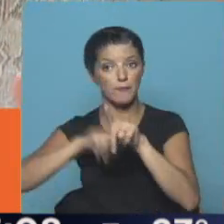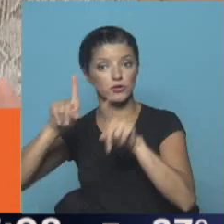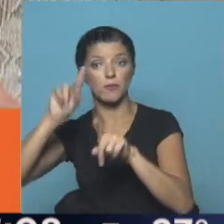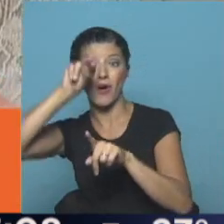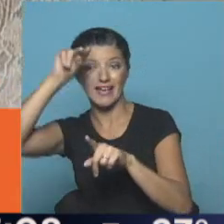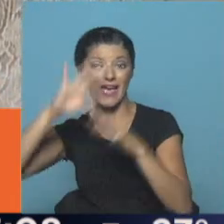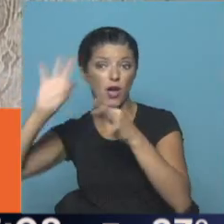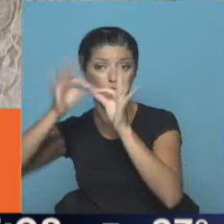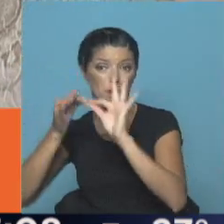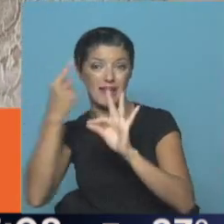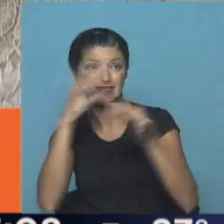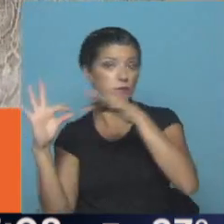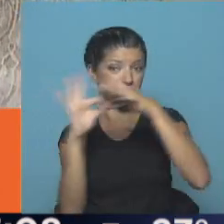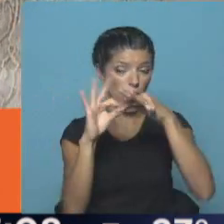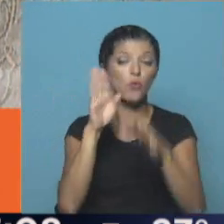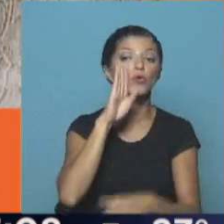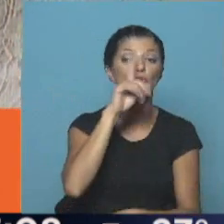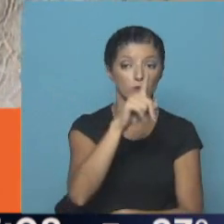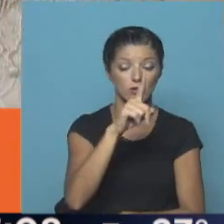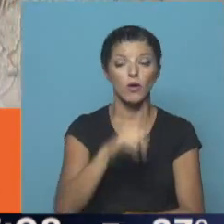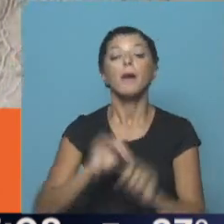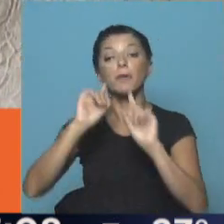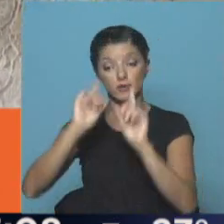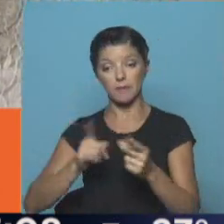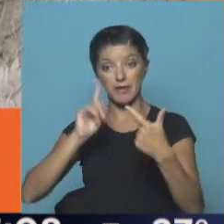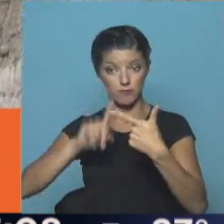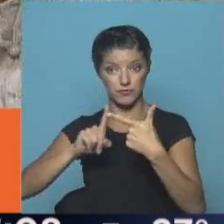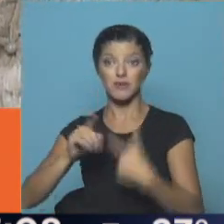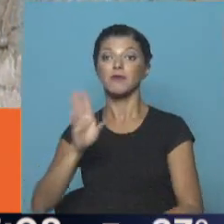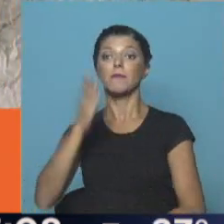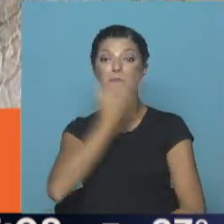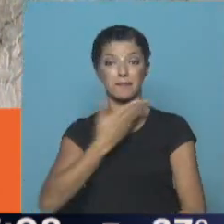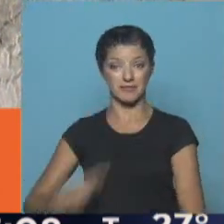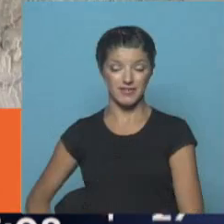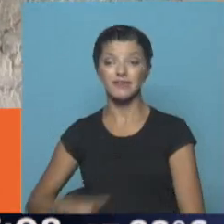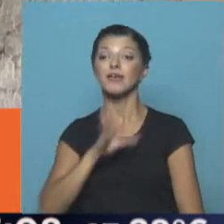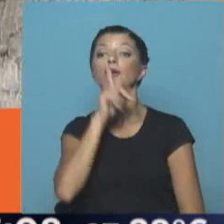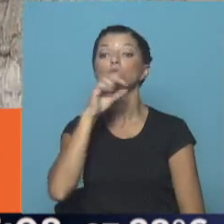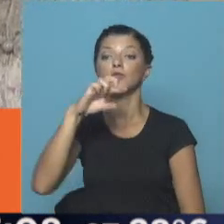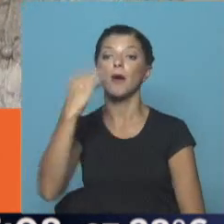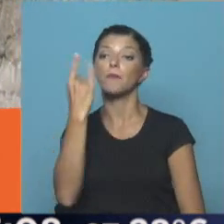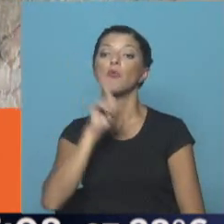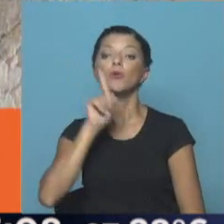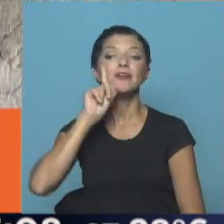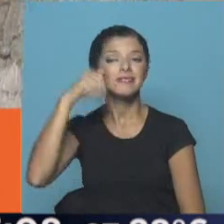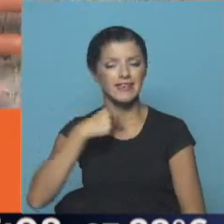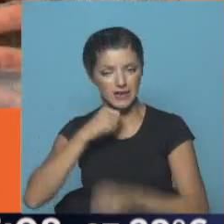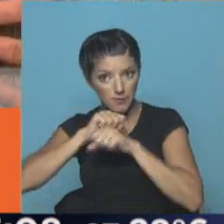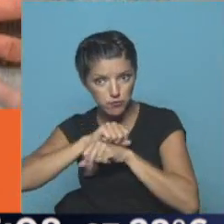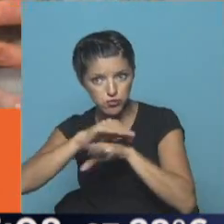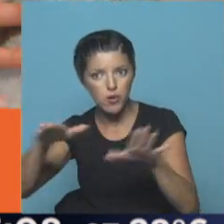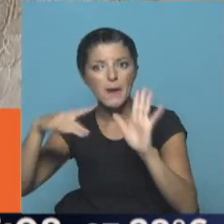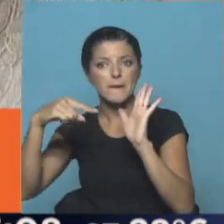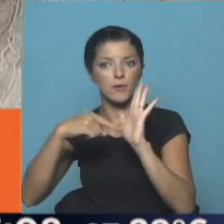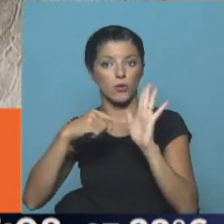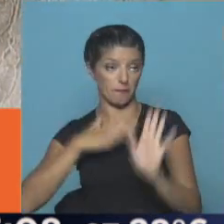de los Estados Unidos. Y del otro lado está un Putin muy fuerte, con ánimos expansionistas, pero más que, esto es